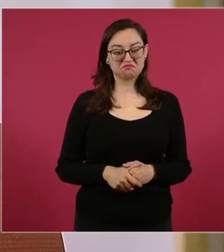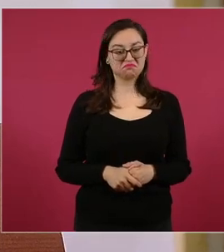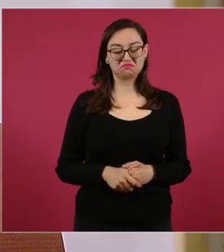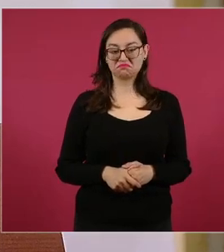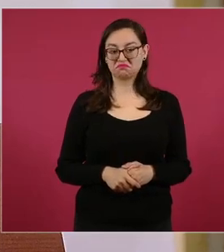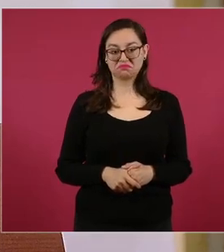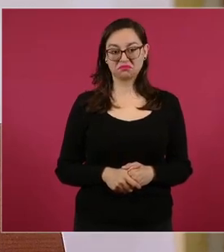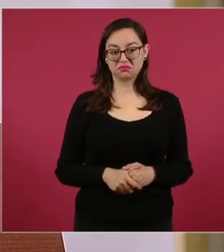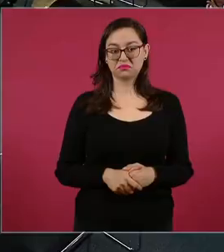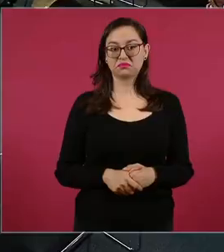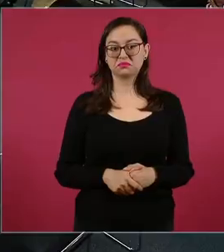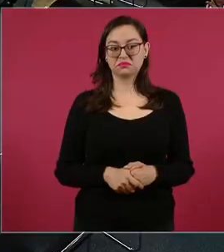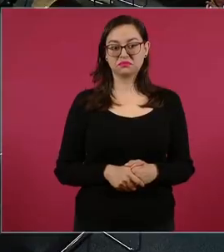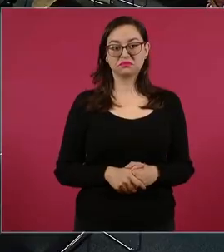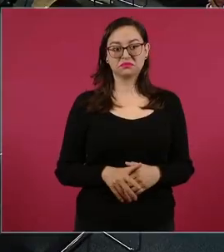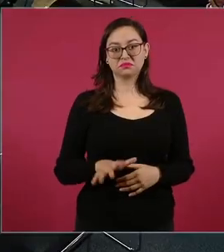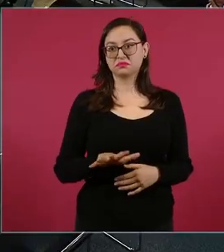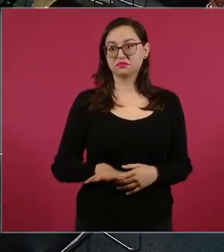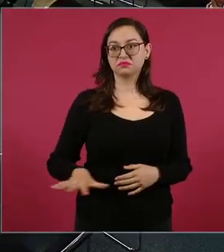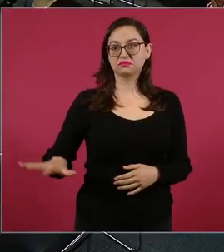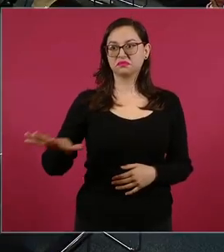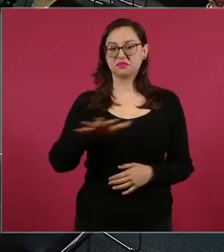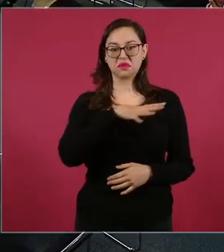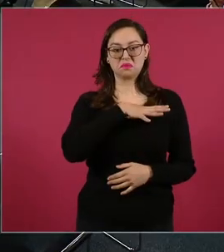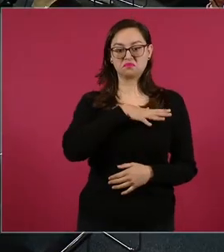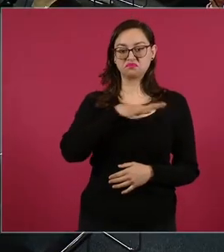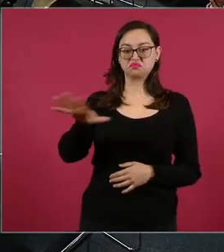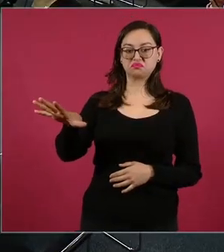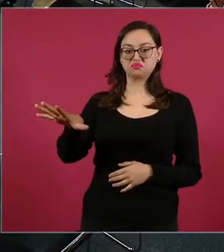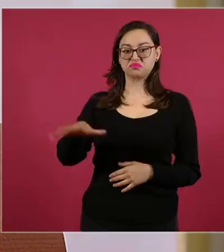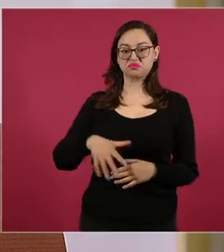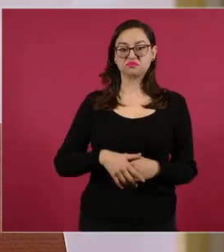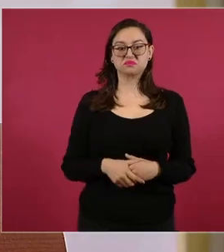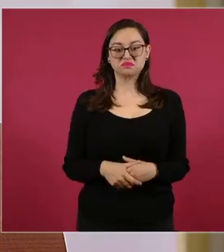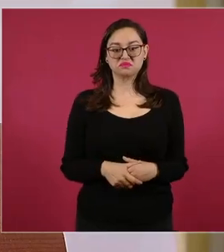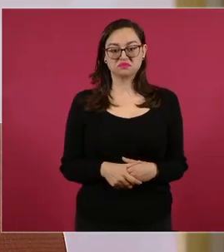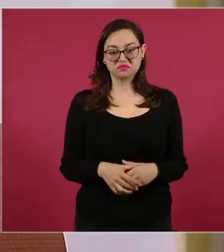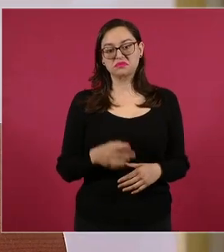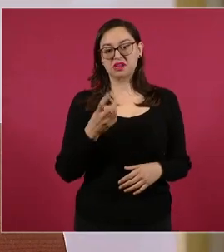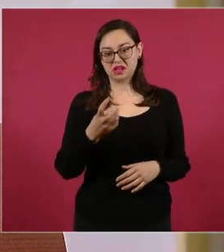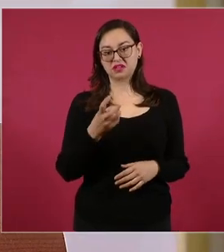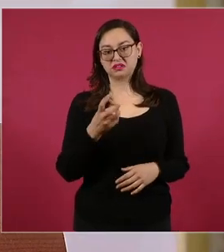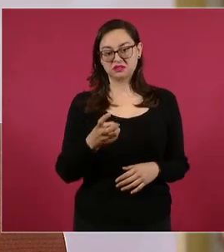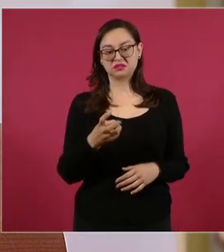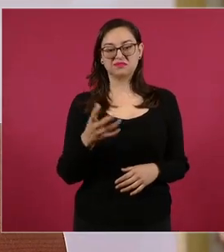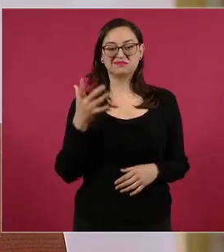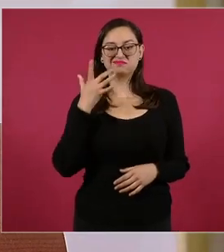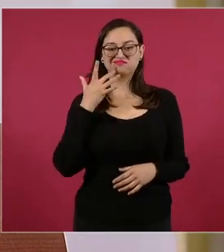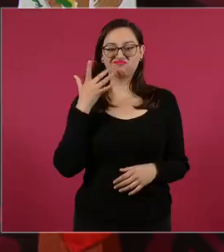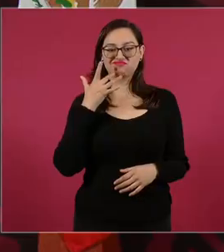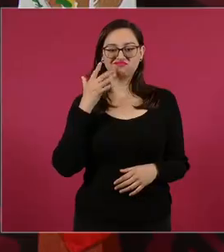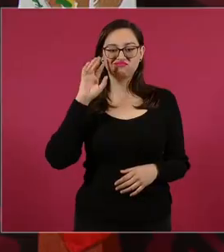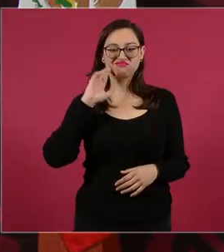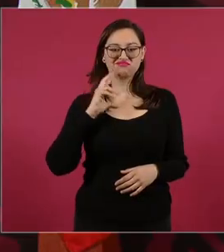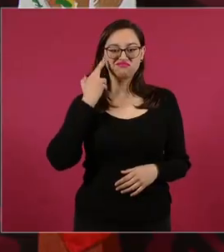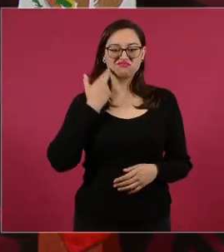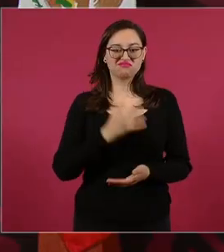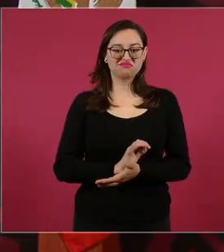porque le tienen mucho desprecio al pueblo. En el fondo es eso, son muy clasistas, son muy